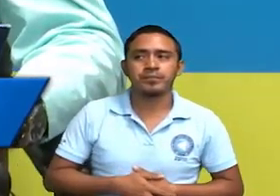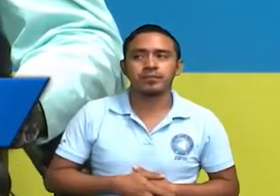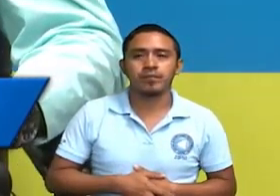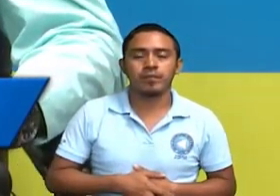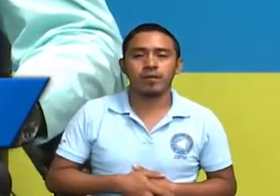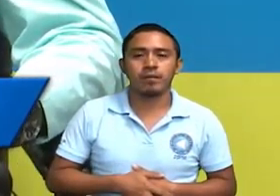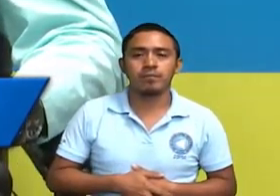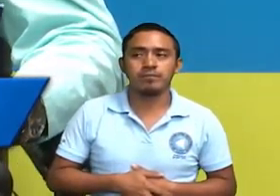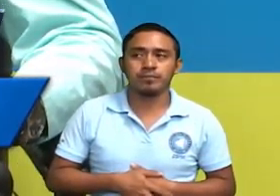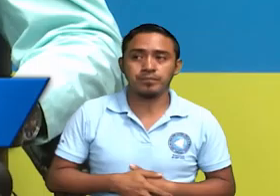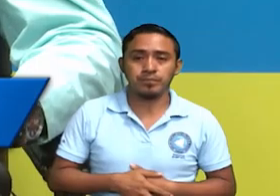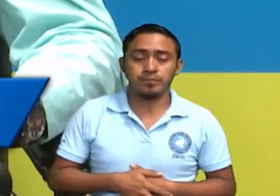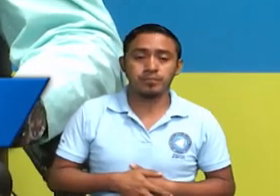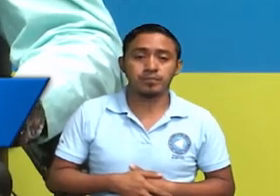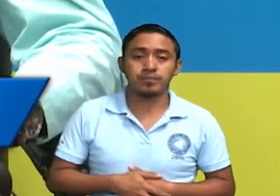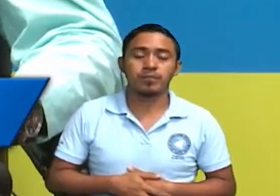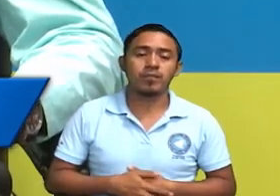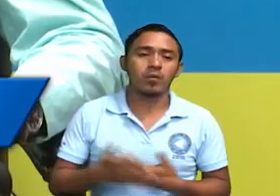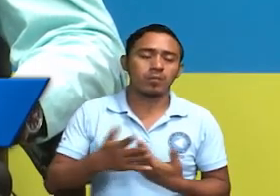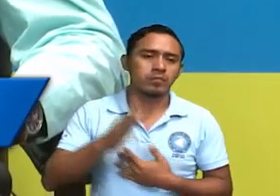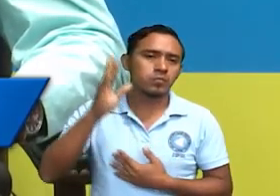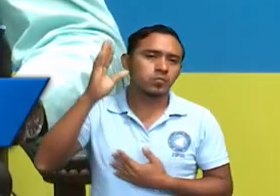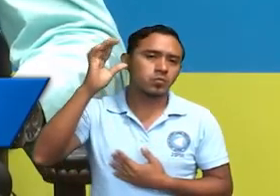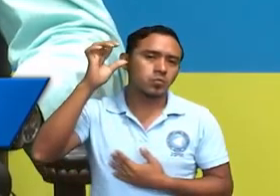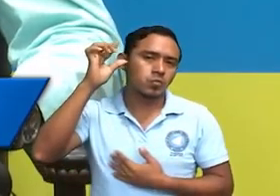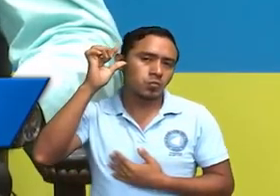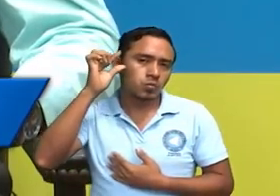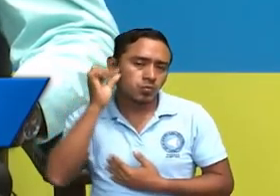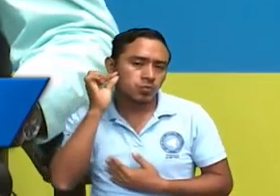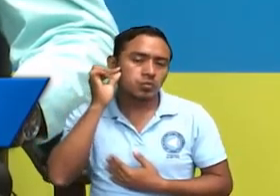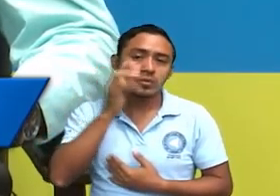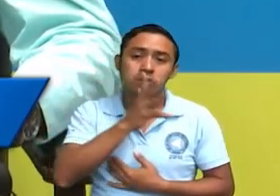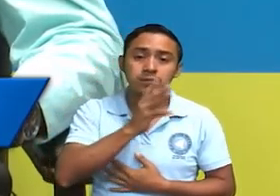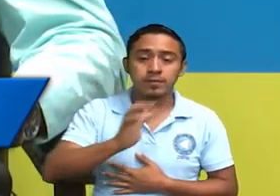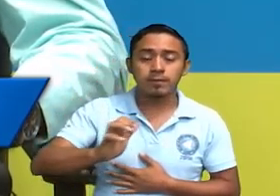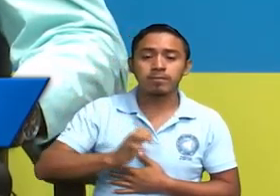la pérdida de la audición en los niños